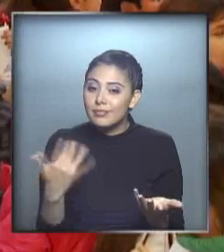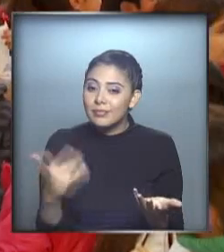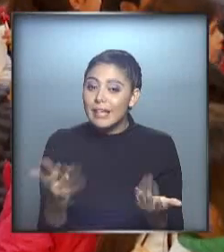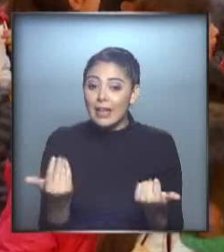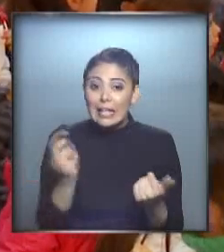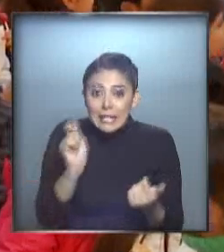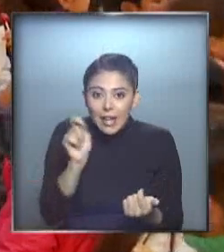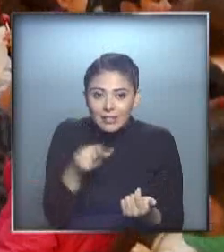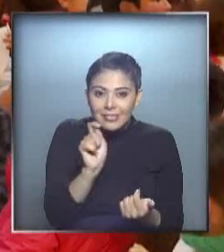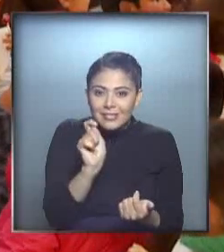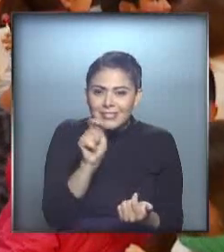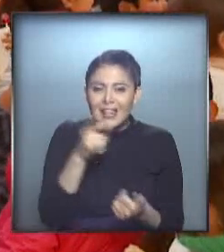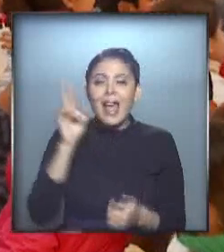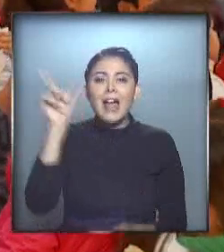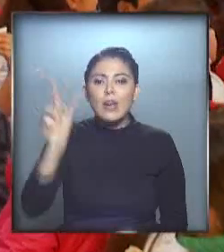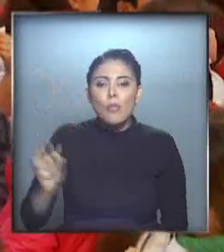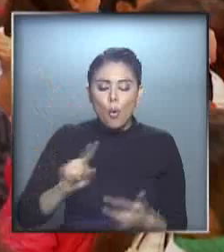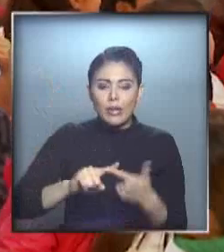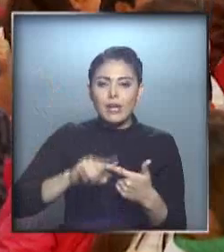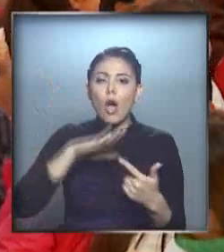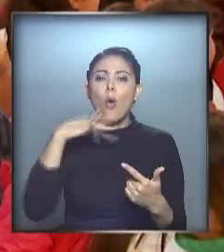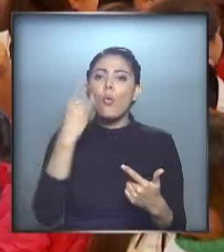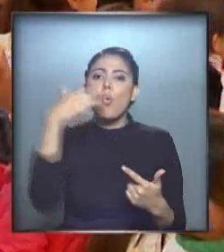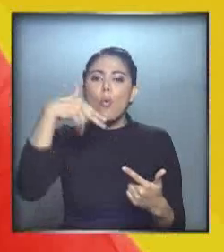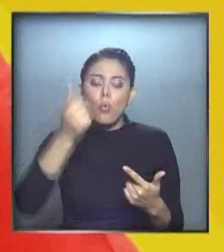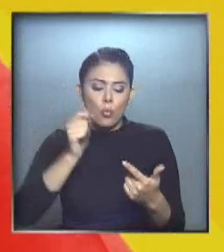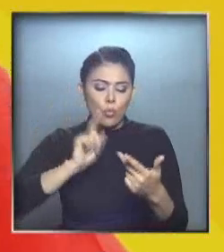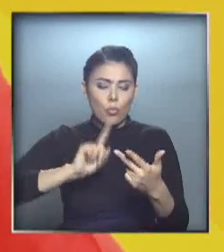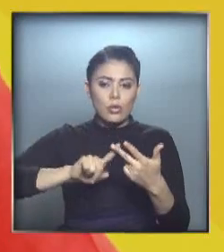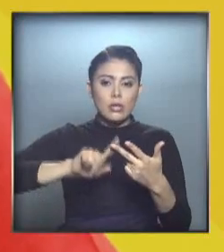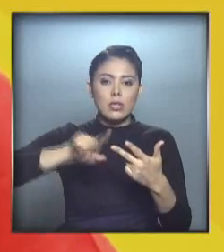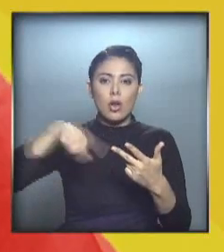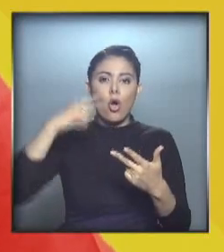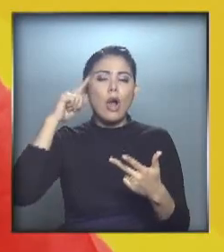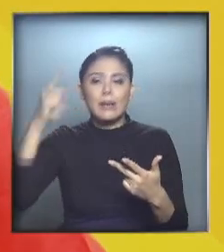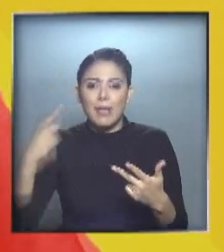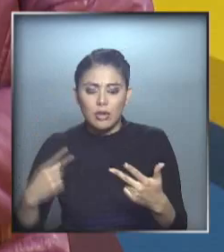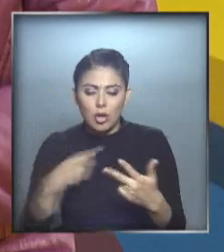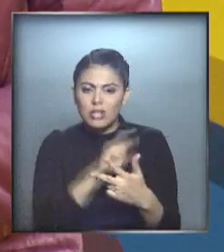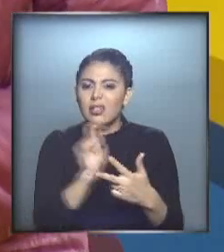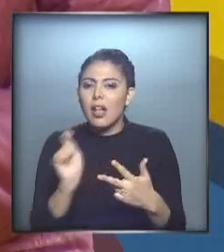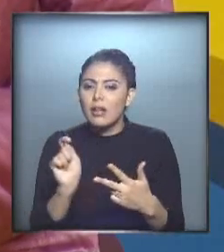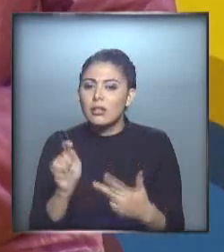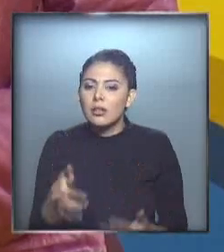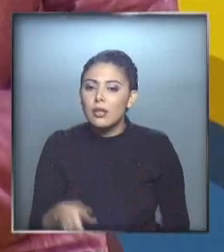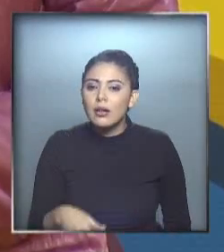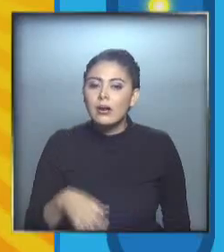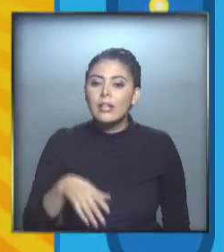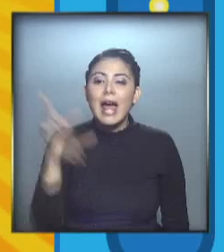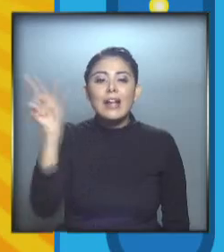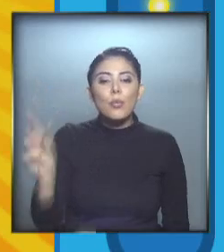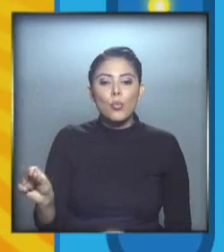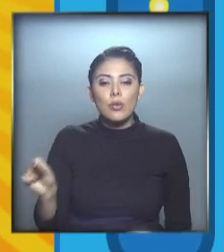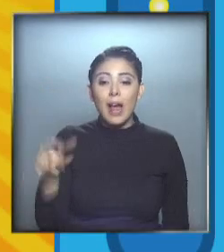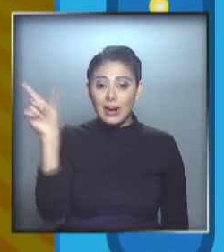A ver, ¿cuál es la República? ¿Juana Zurduy o Remedio de Escalada? ¿Quién es? La